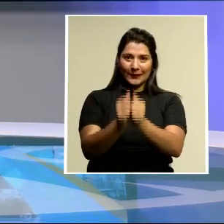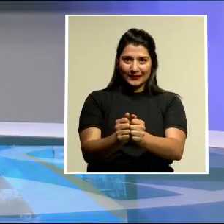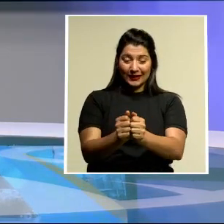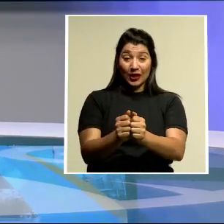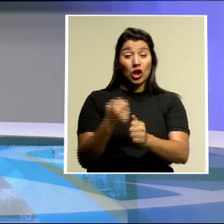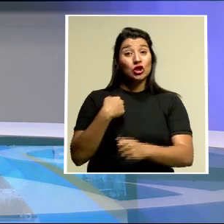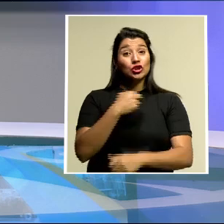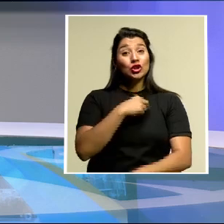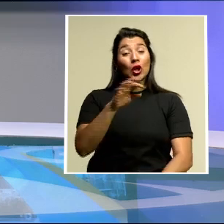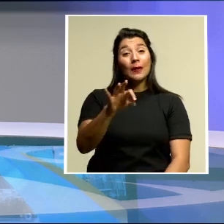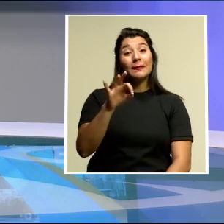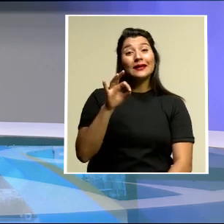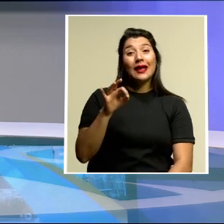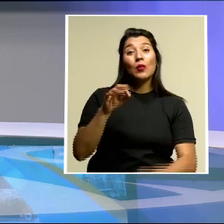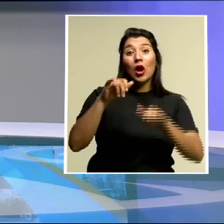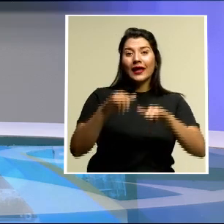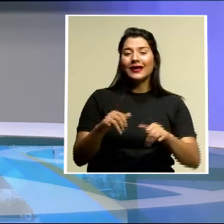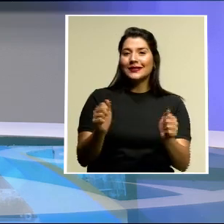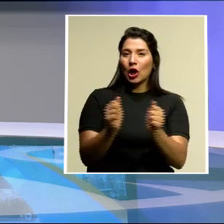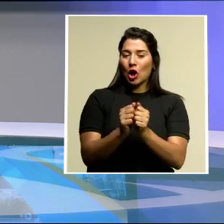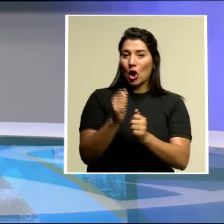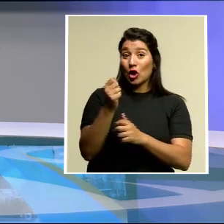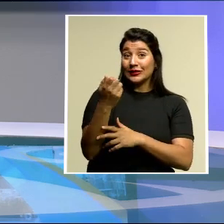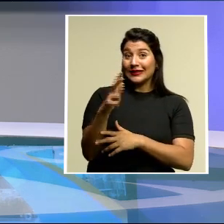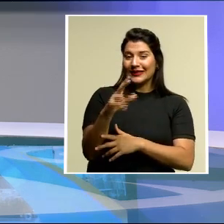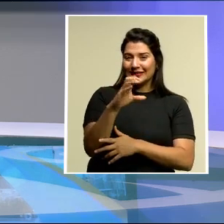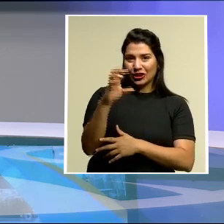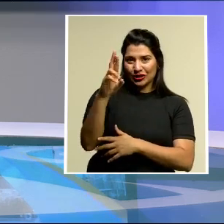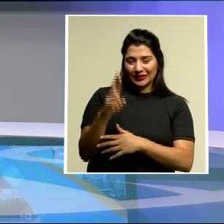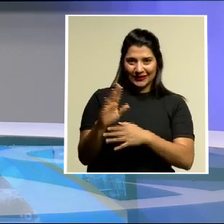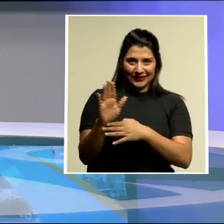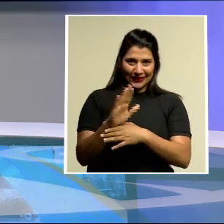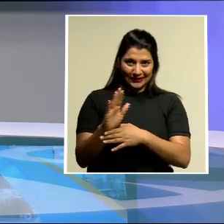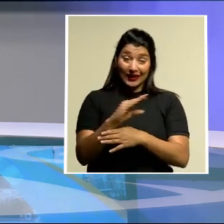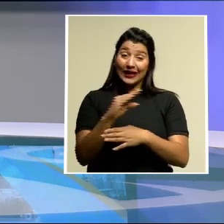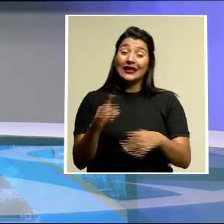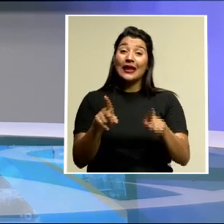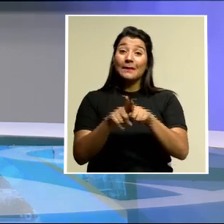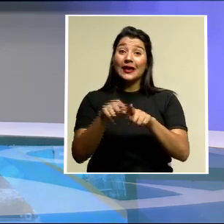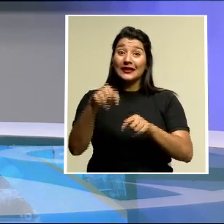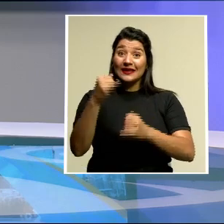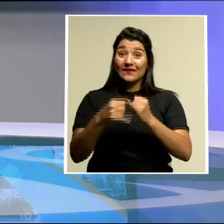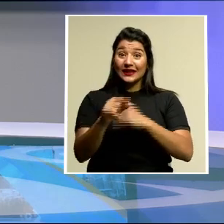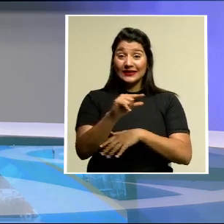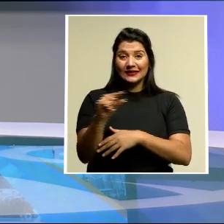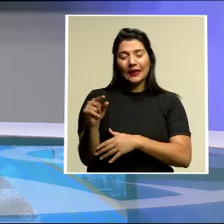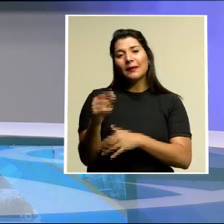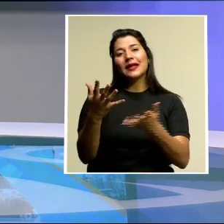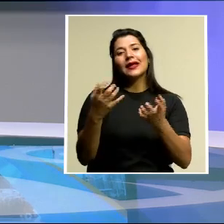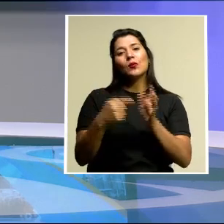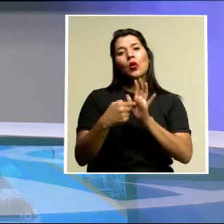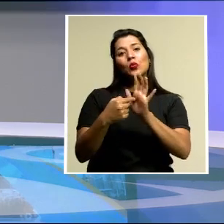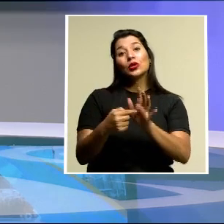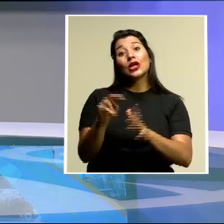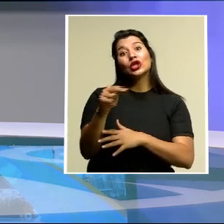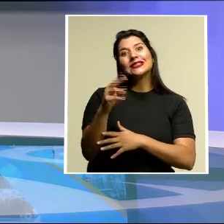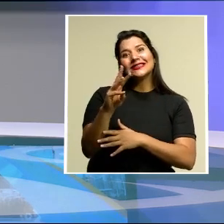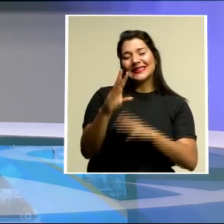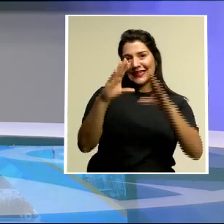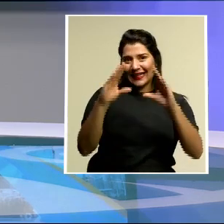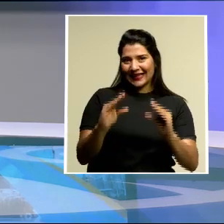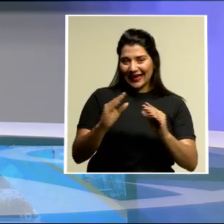años y numerosas audiencias, durante las cuales comparecieron testimonios, expertos, familiares y compañeros de detención de